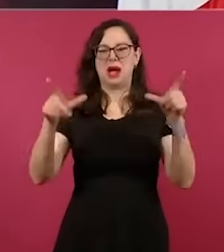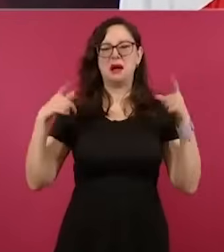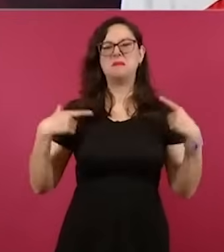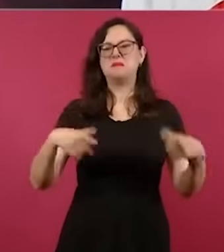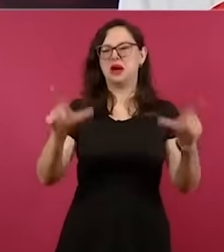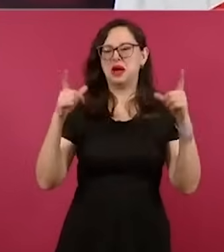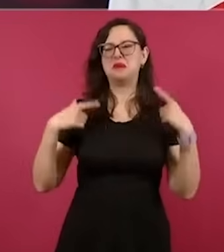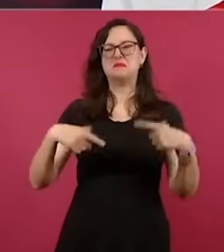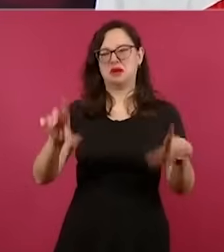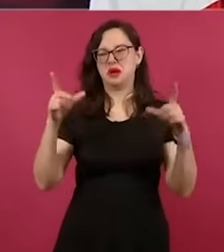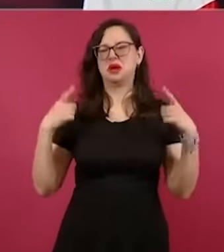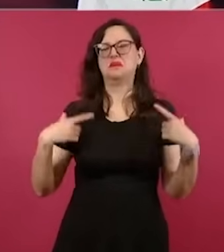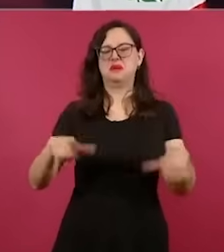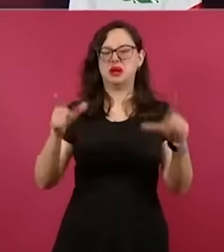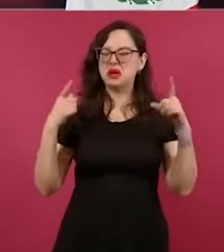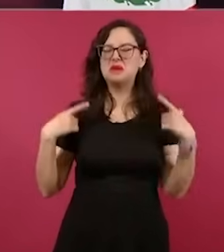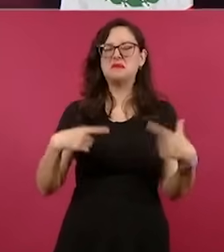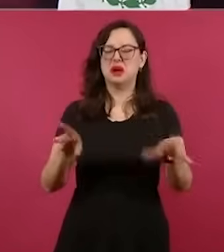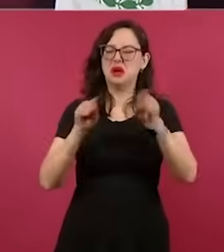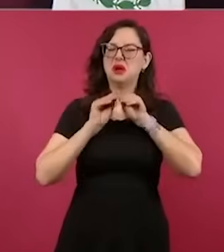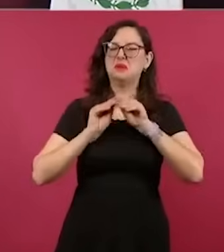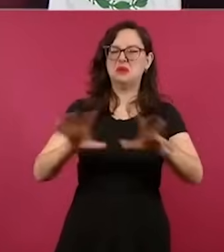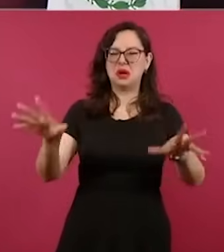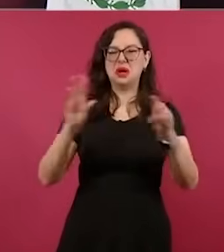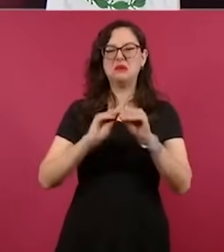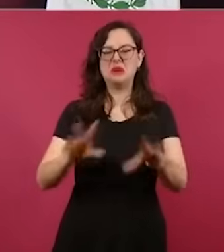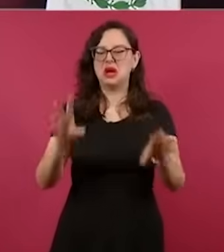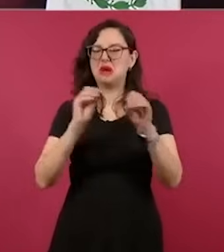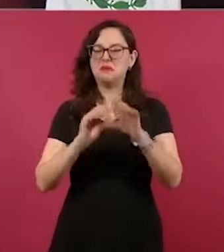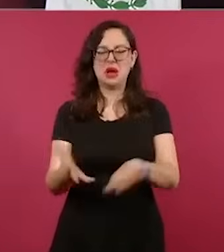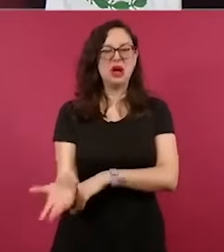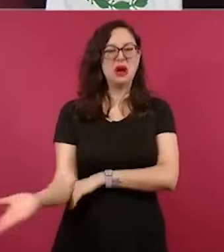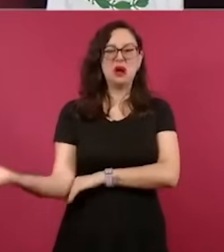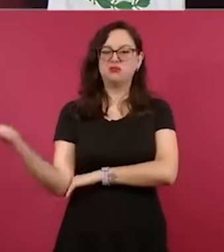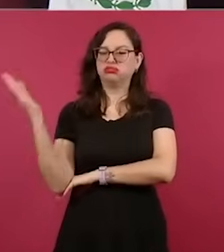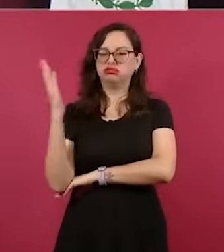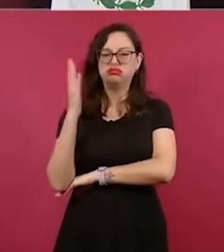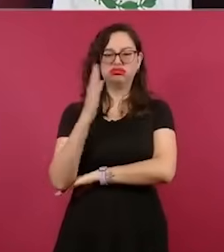Entonces, imagínate, día y noche,